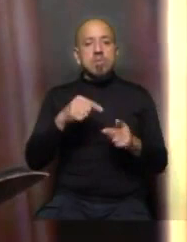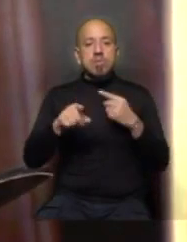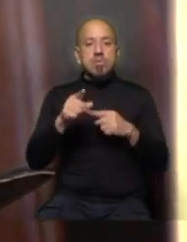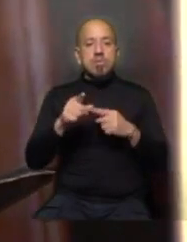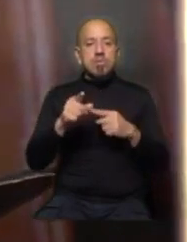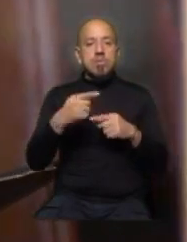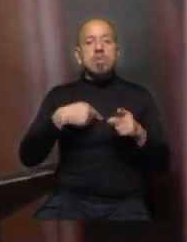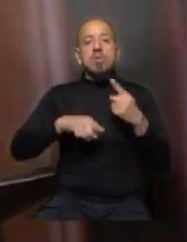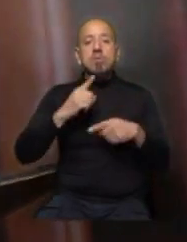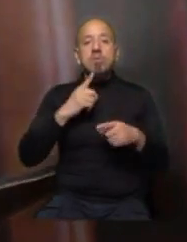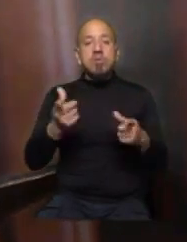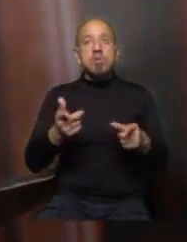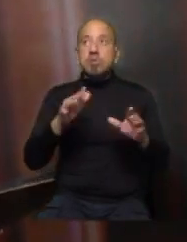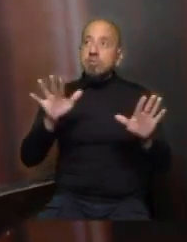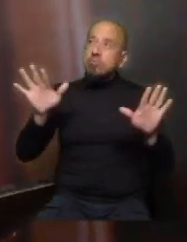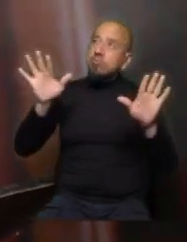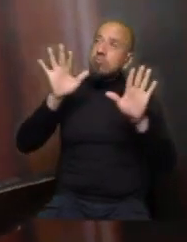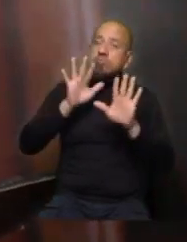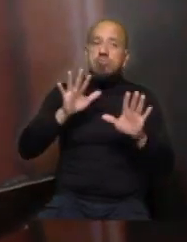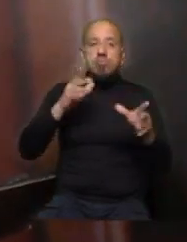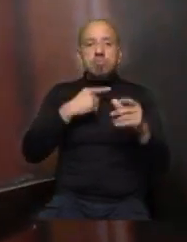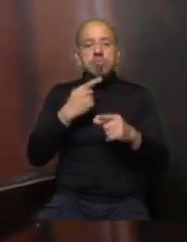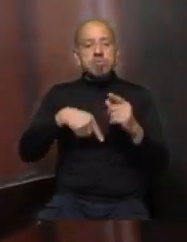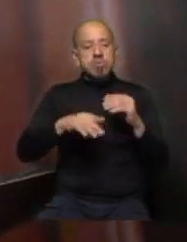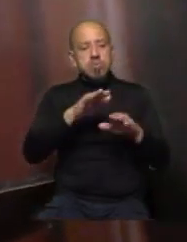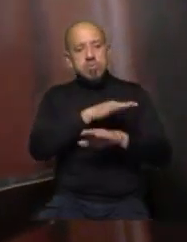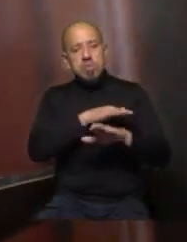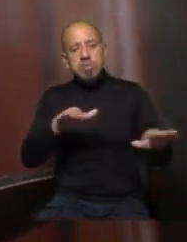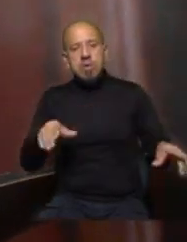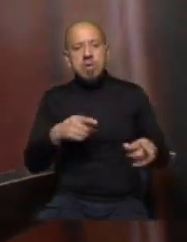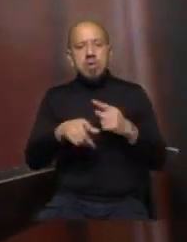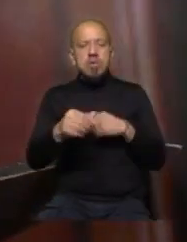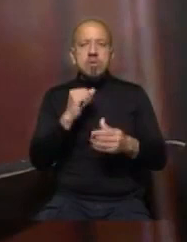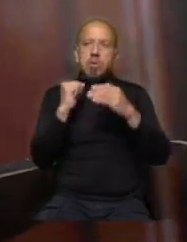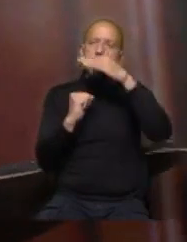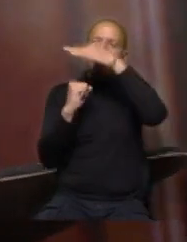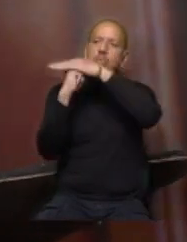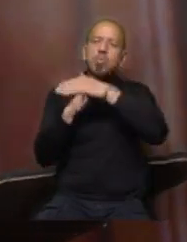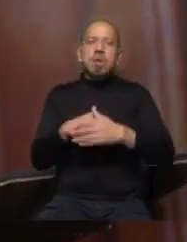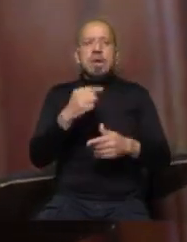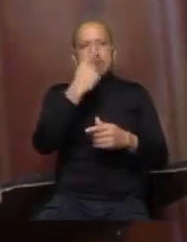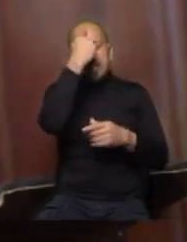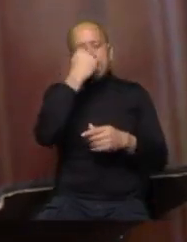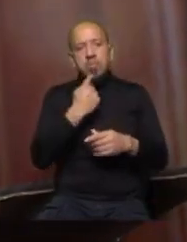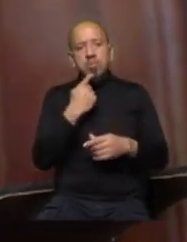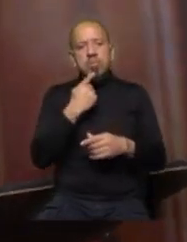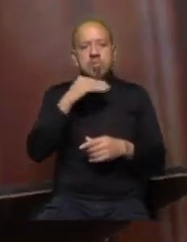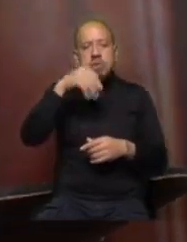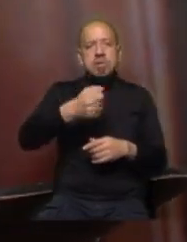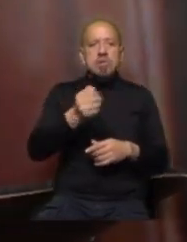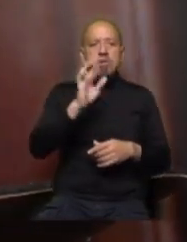estremecimientos la blancura del patio silencioso frisos columnas y estatuas de mármol producía una